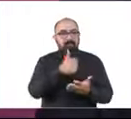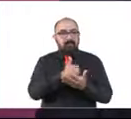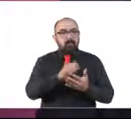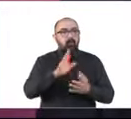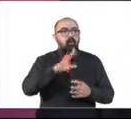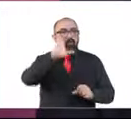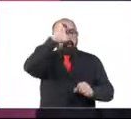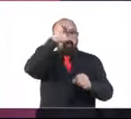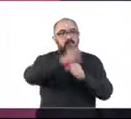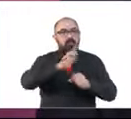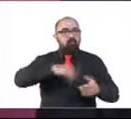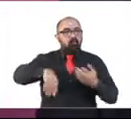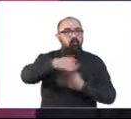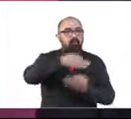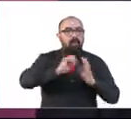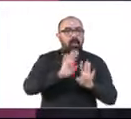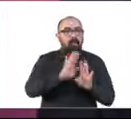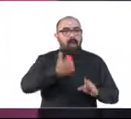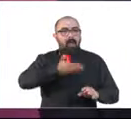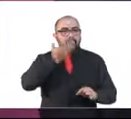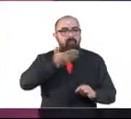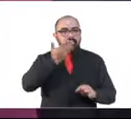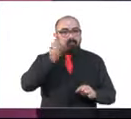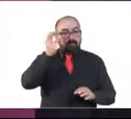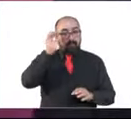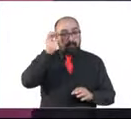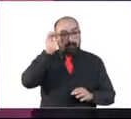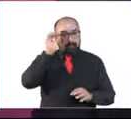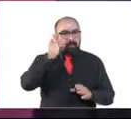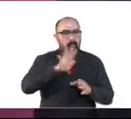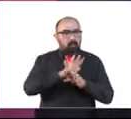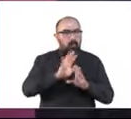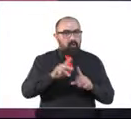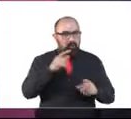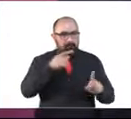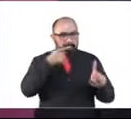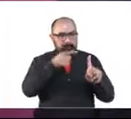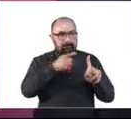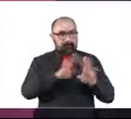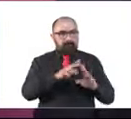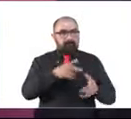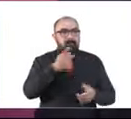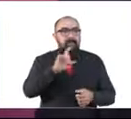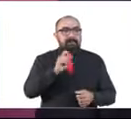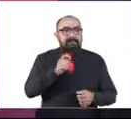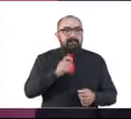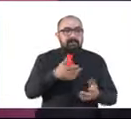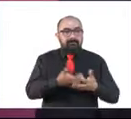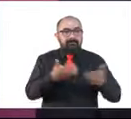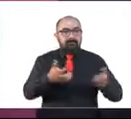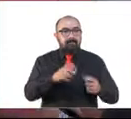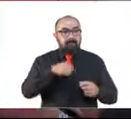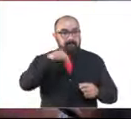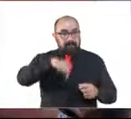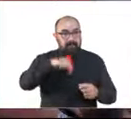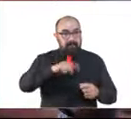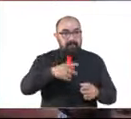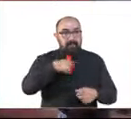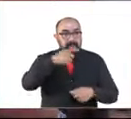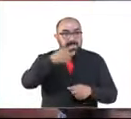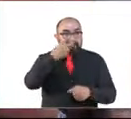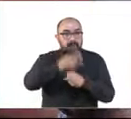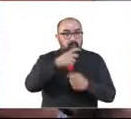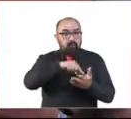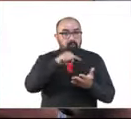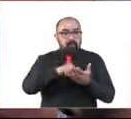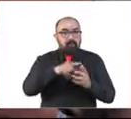tenemos? Pero resulta que en términos de superficie, somos el segundo productor de árboles de Navidad, considerando la